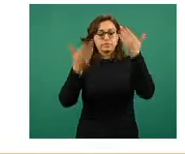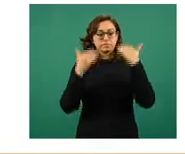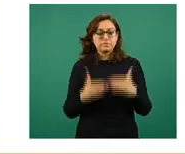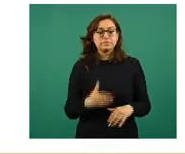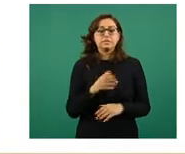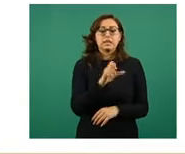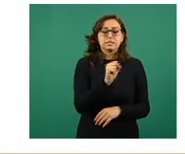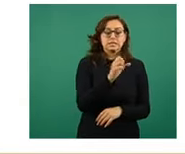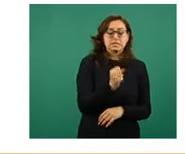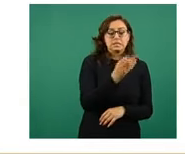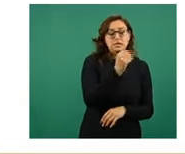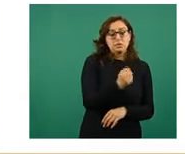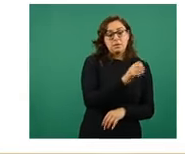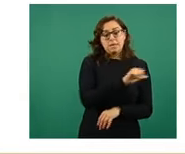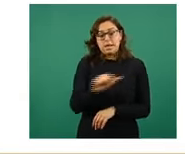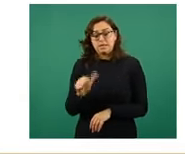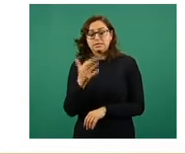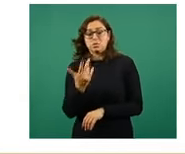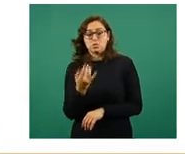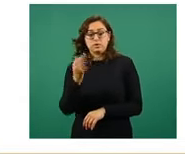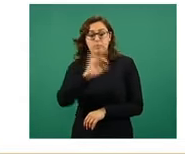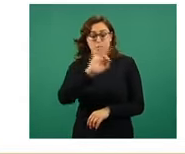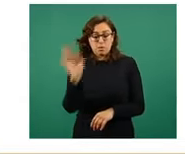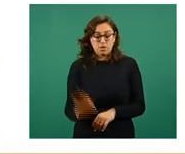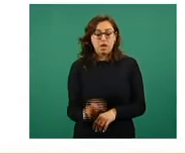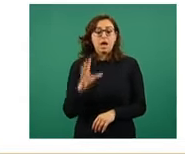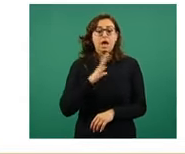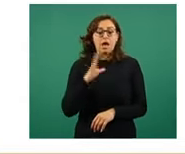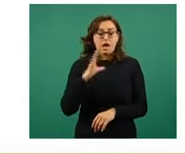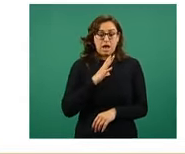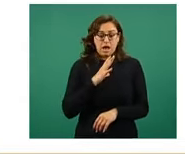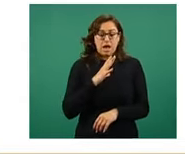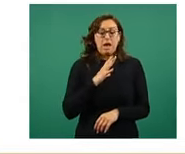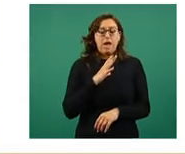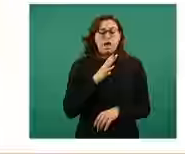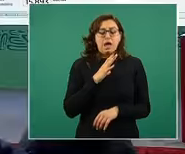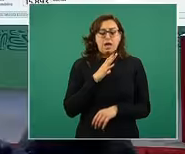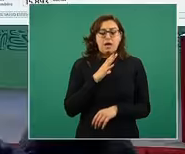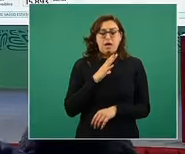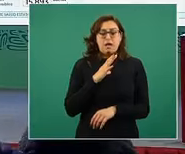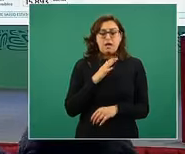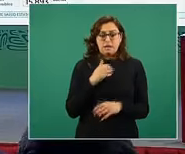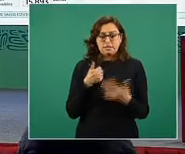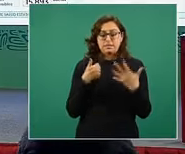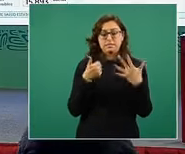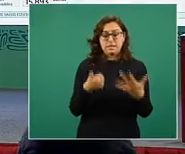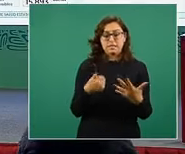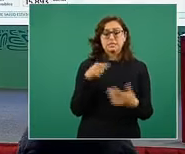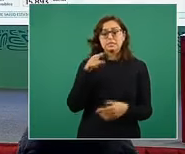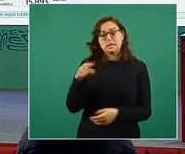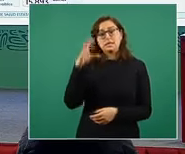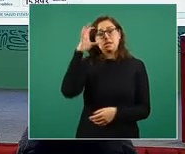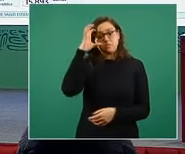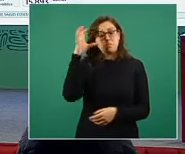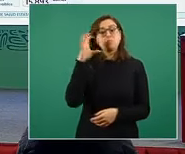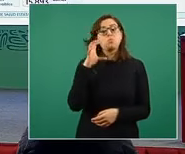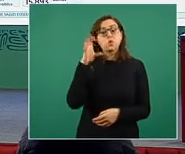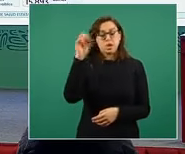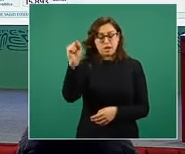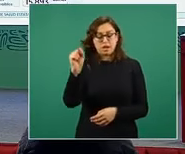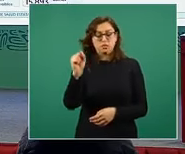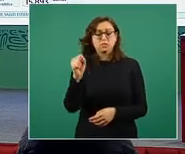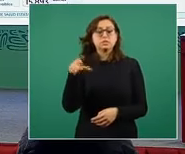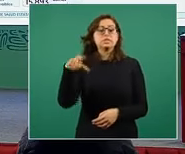69 y 50, tenemos a Morelos, que disminuyó precisamente del rango anterior, pero también